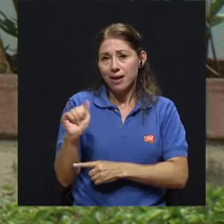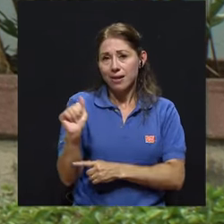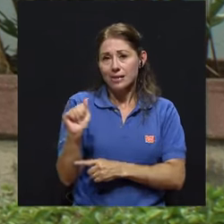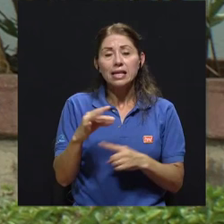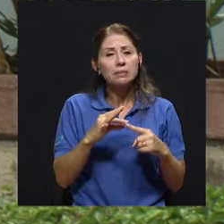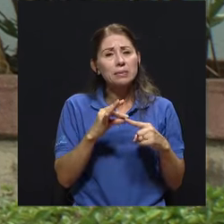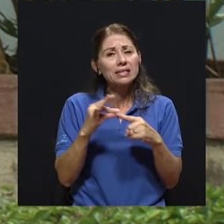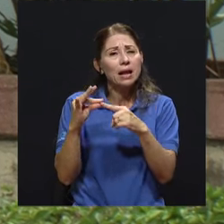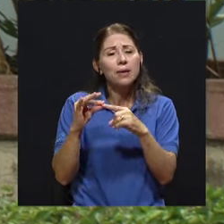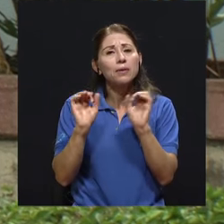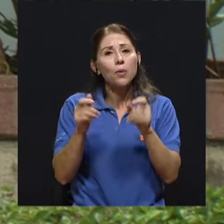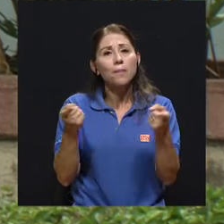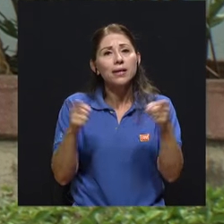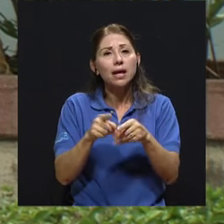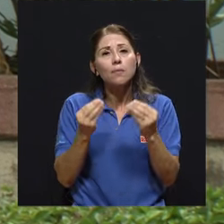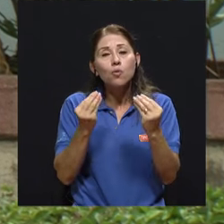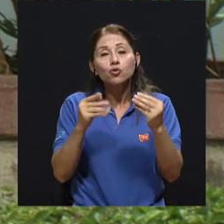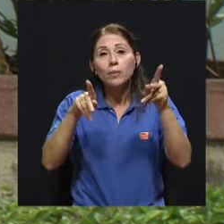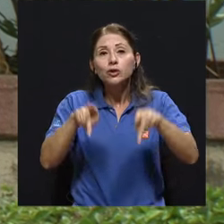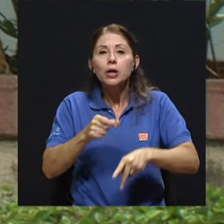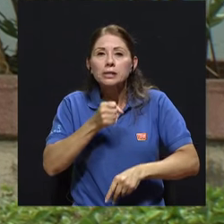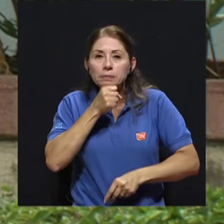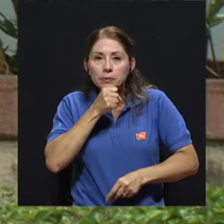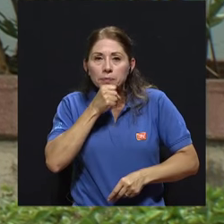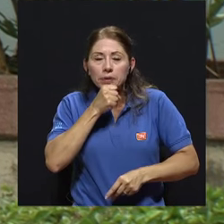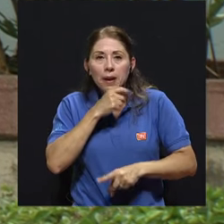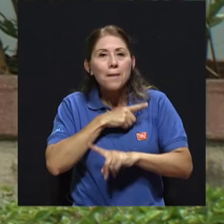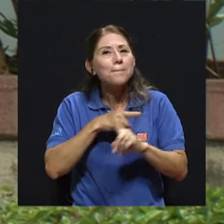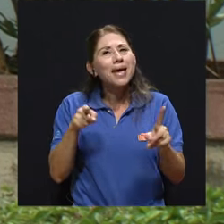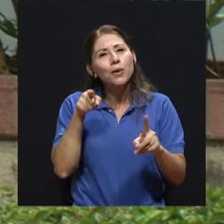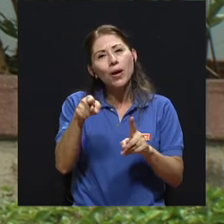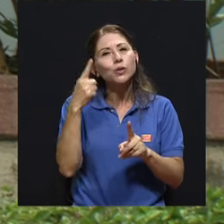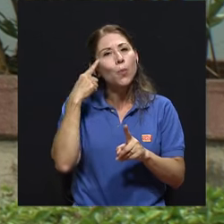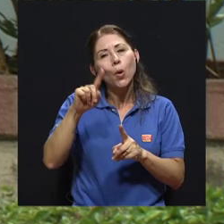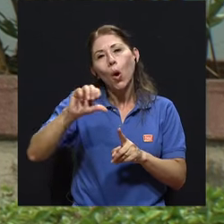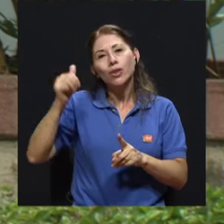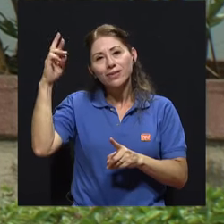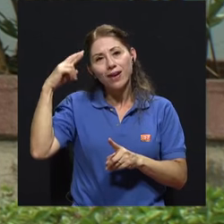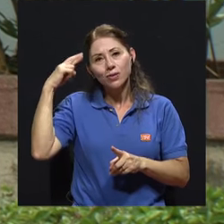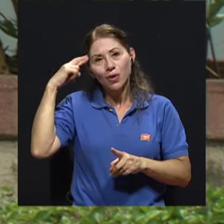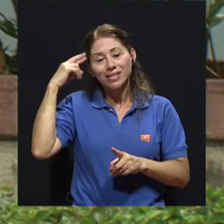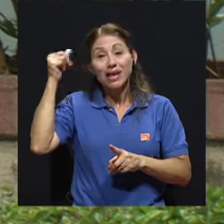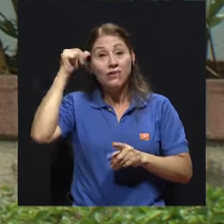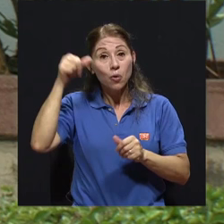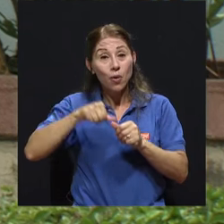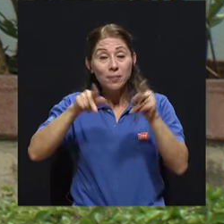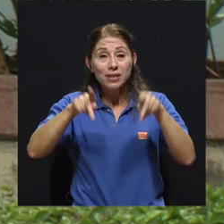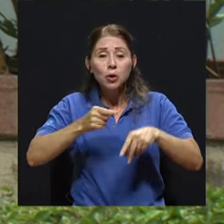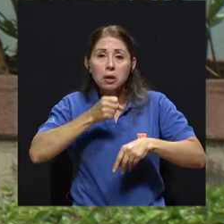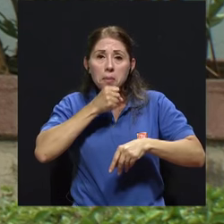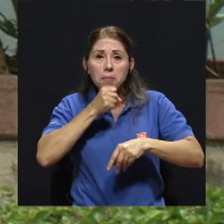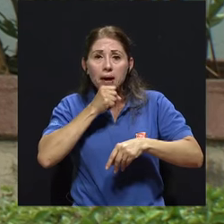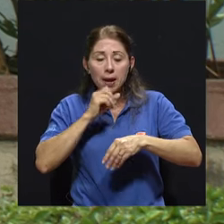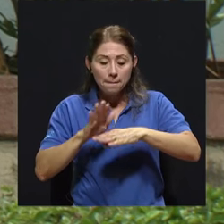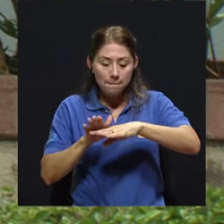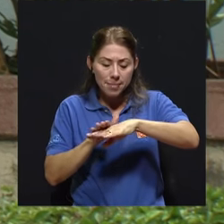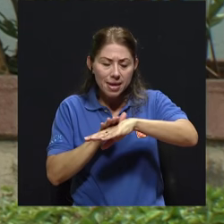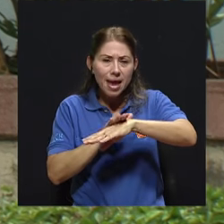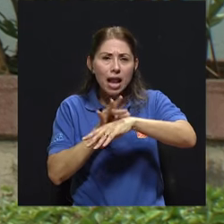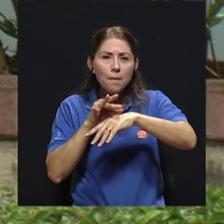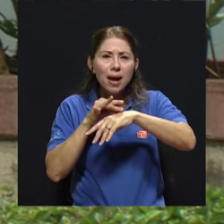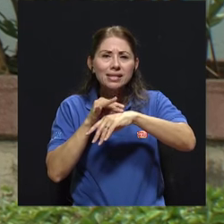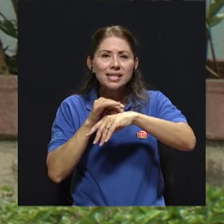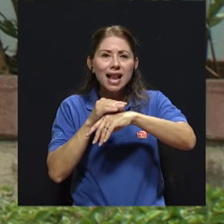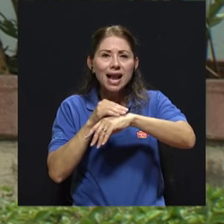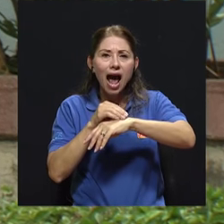nivel del adulto mayor, pero por otras circunstancias. Recuerde que el adulto mayor ya tiene una piel más delgada,